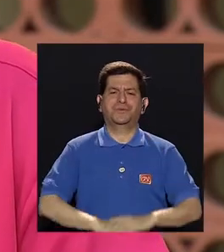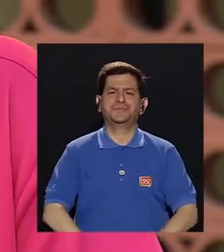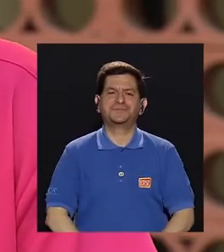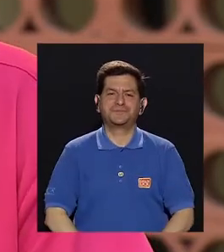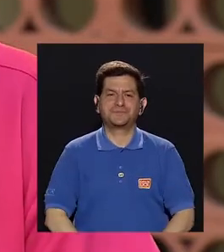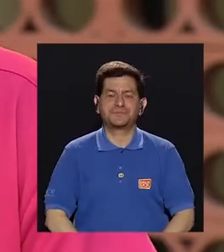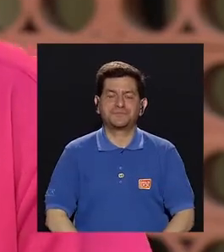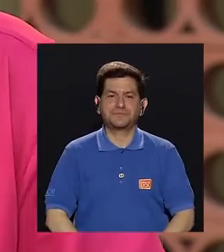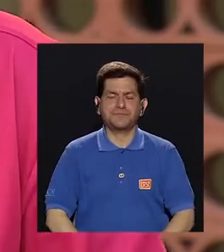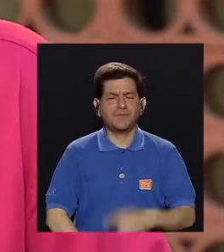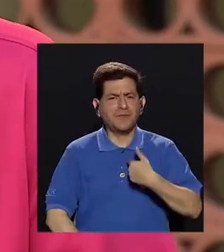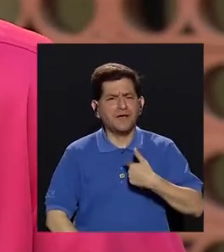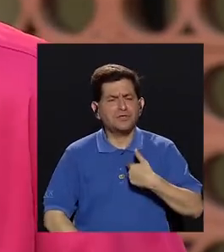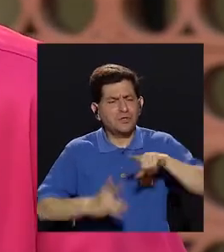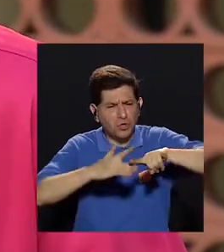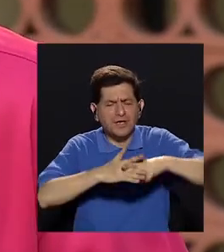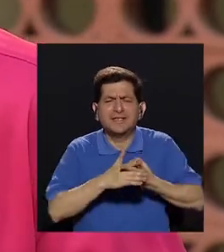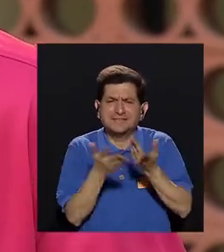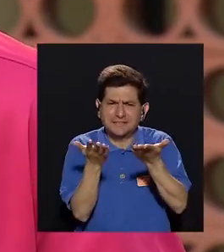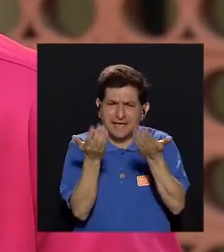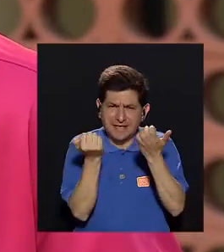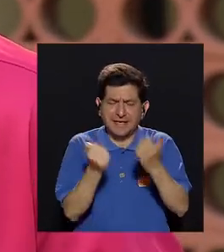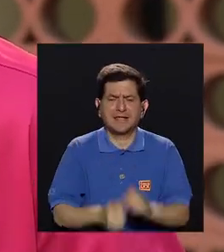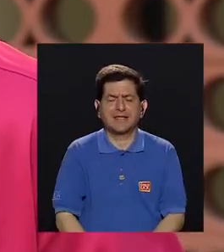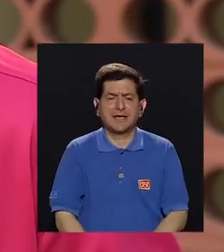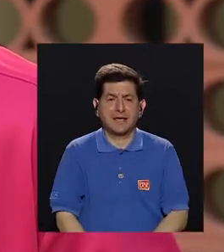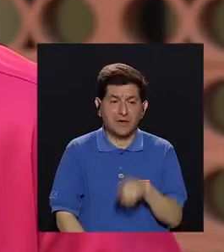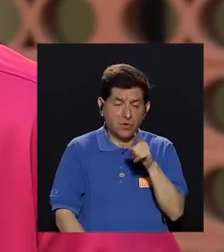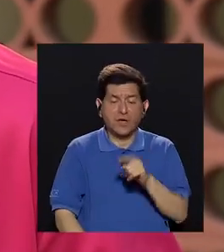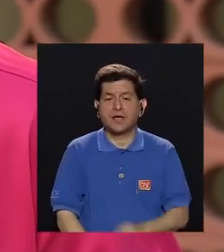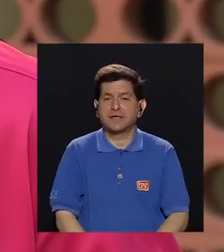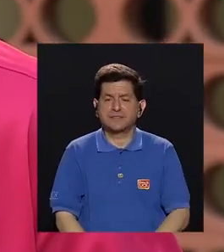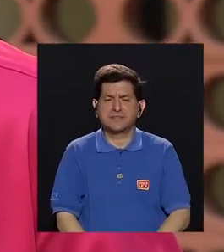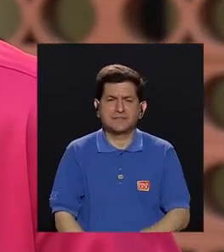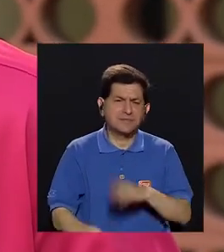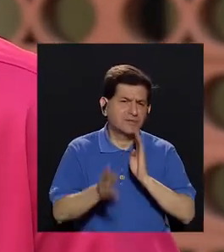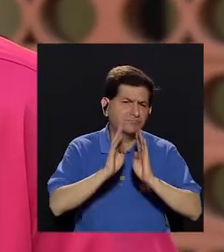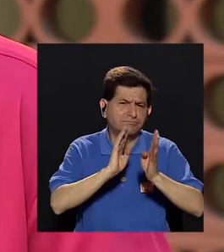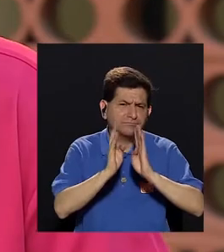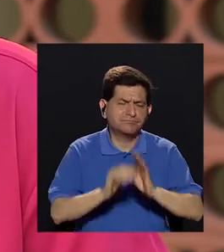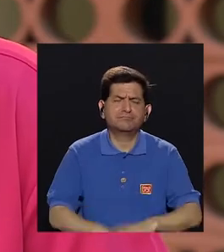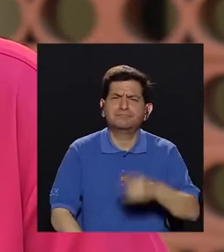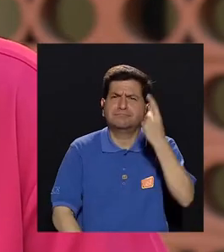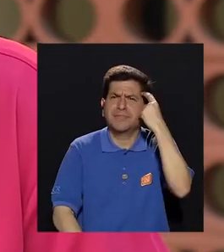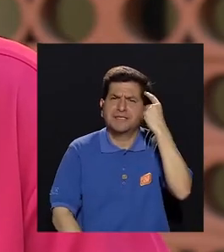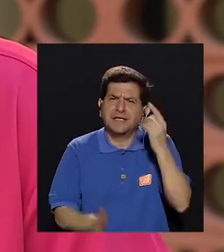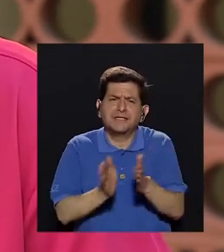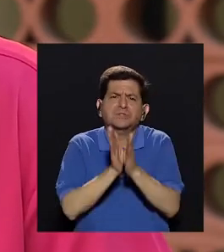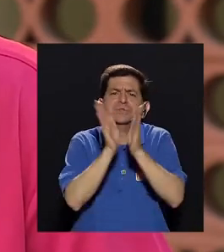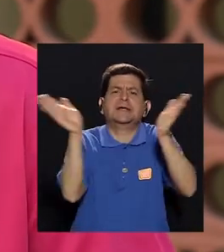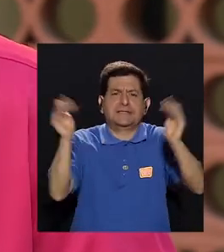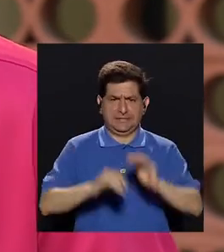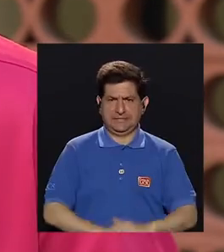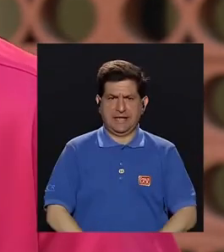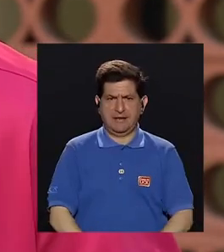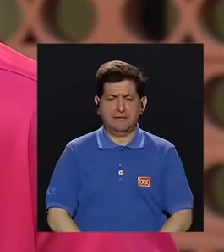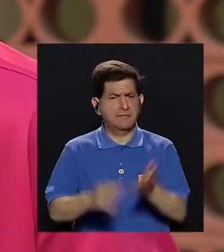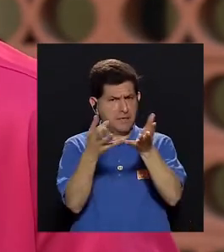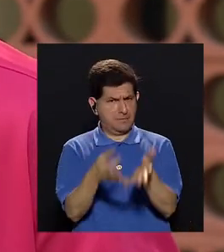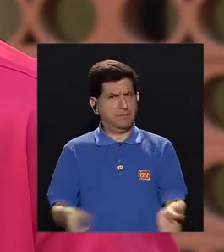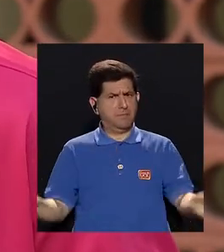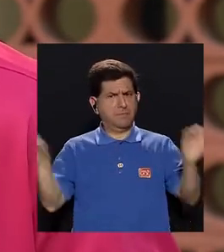gracias. Doctora, yo quería comenzar la conversación preguntándole en términos generales, ¿por qué